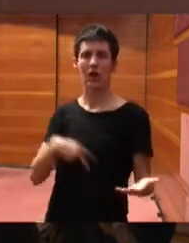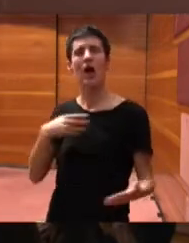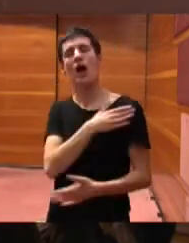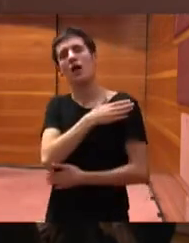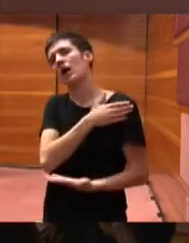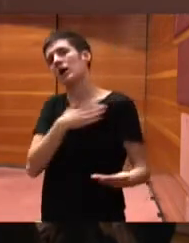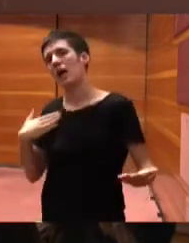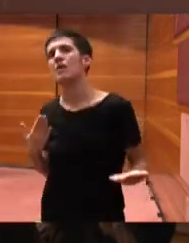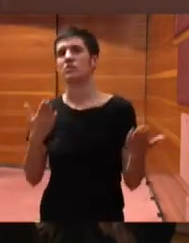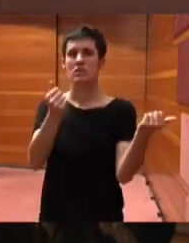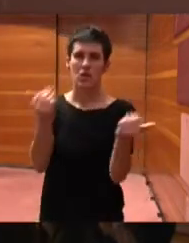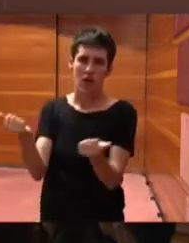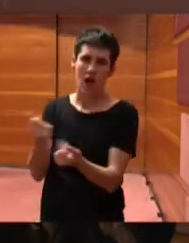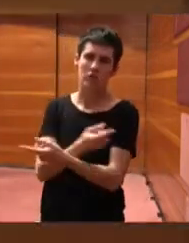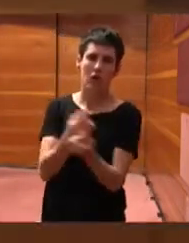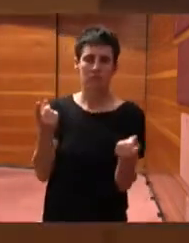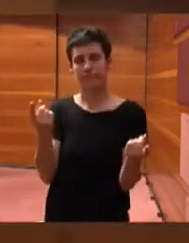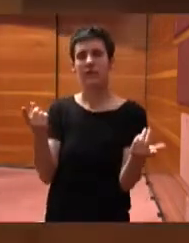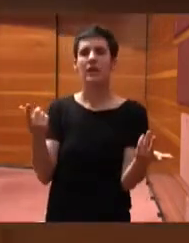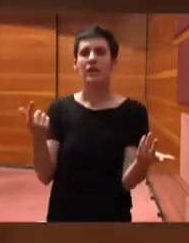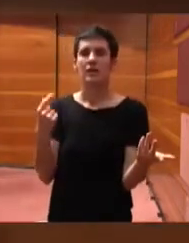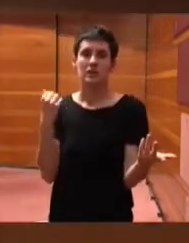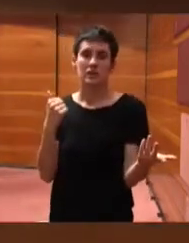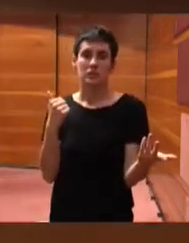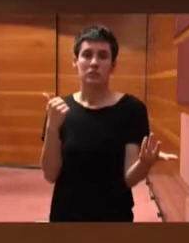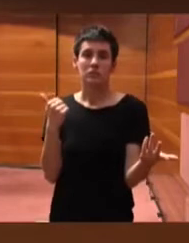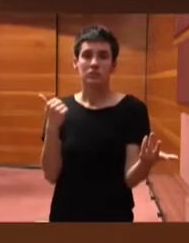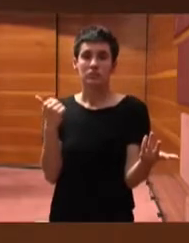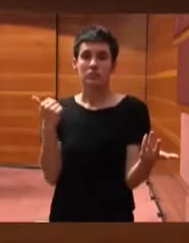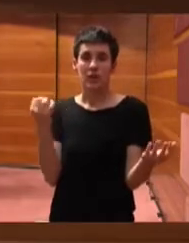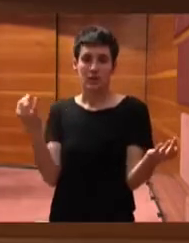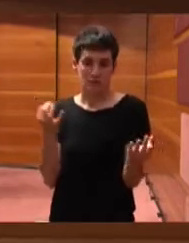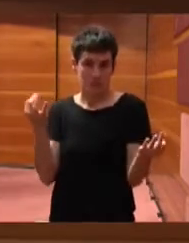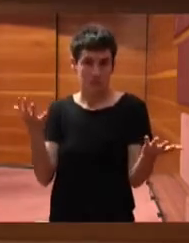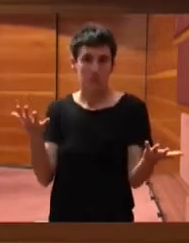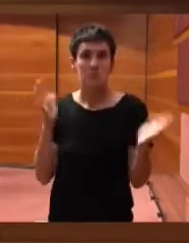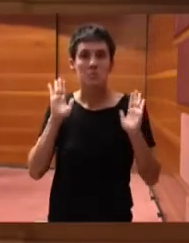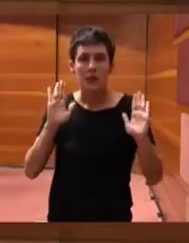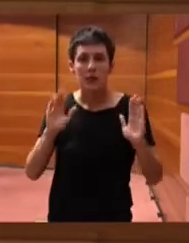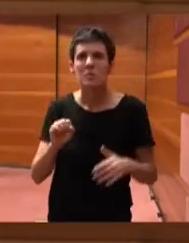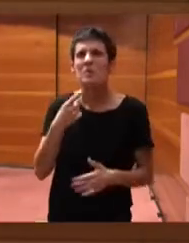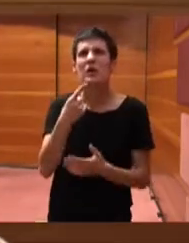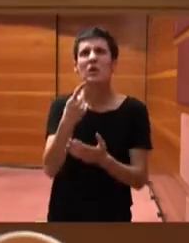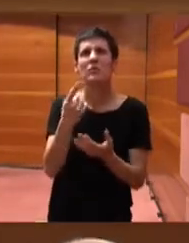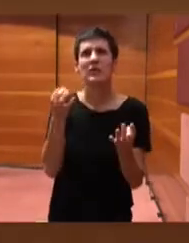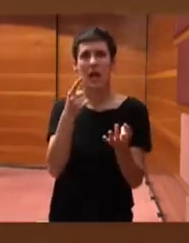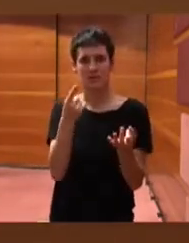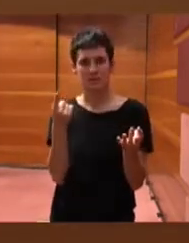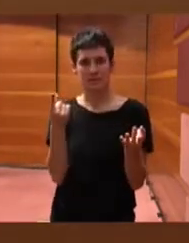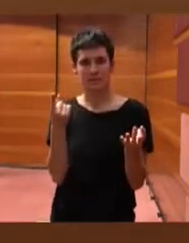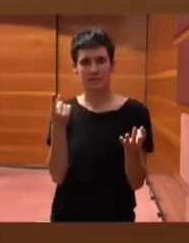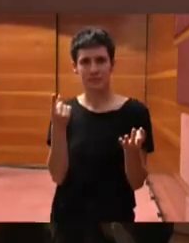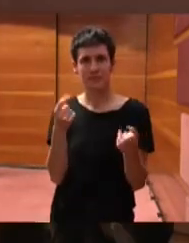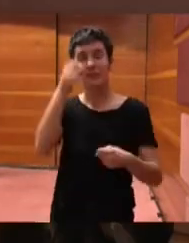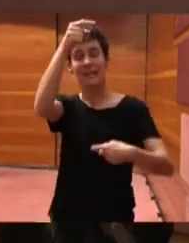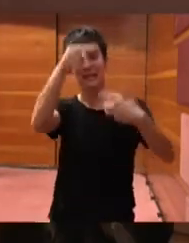todos? Bueno, pues eso sí, hacemos scroll, también está en algún sitio, ¿no? Pero lo primero que tenemos es